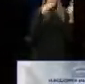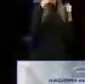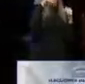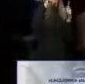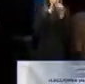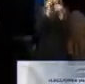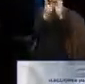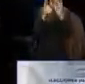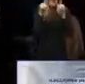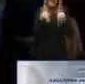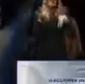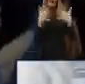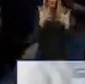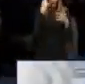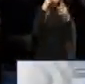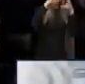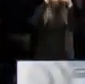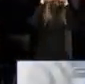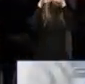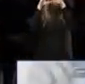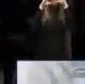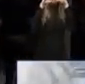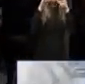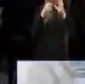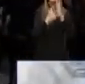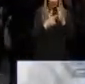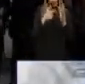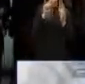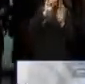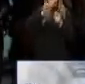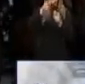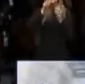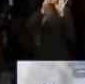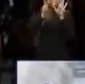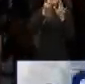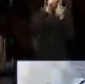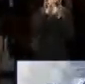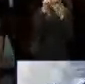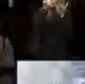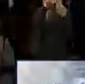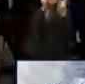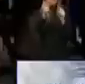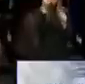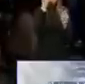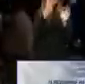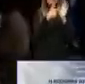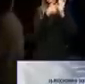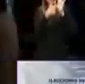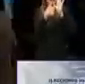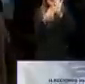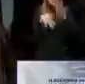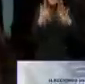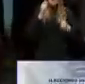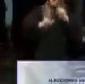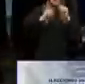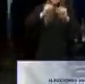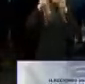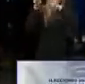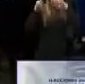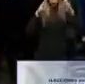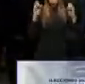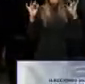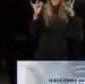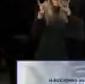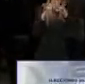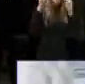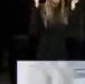estas cámaras de Noti7 y que nos muestran pues cómo poco a poco se va sumando la población, los